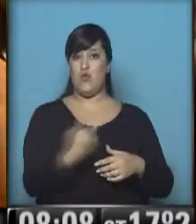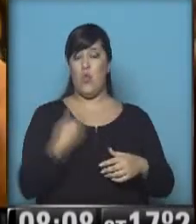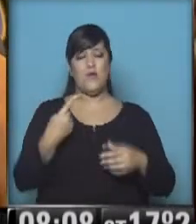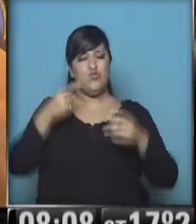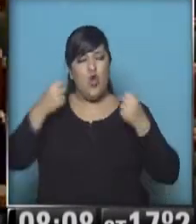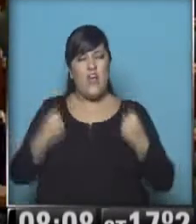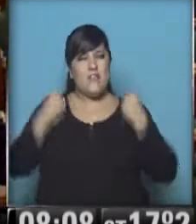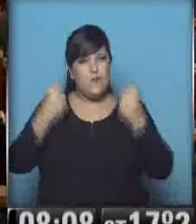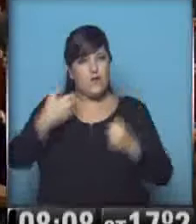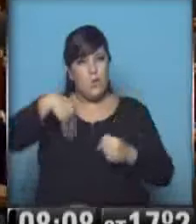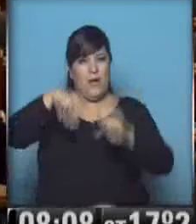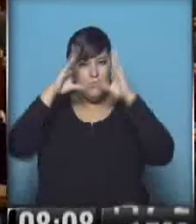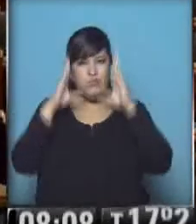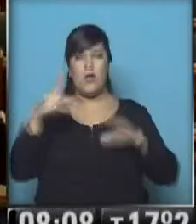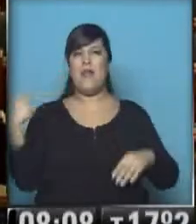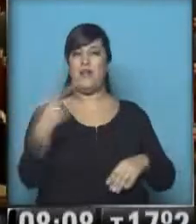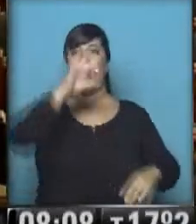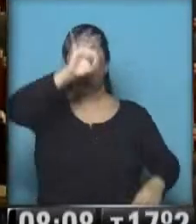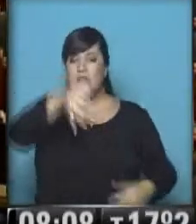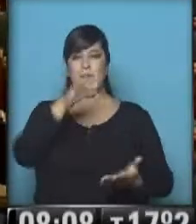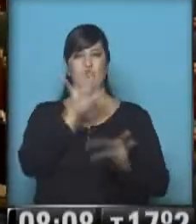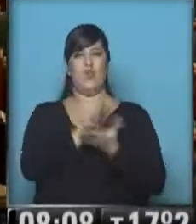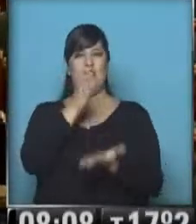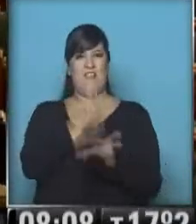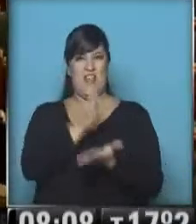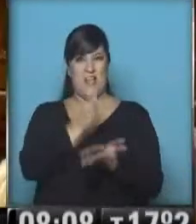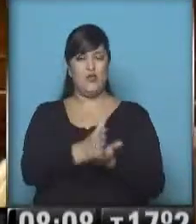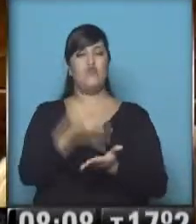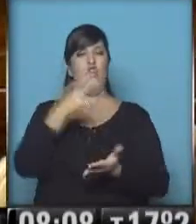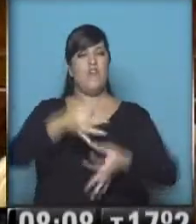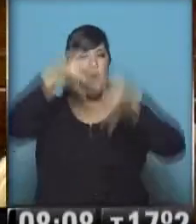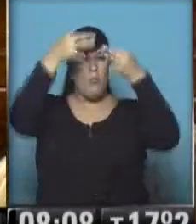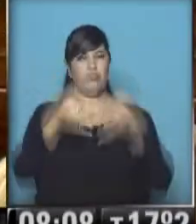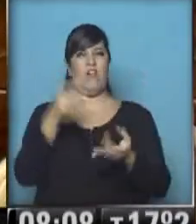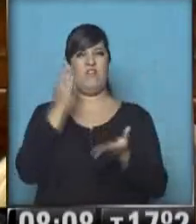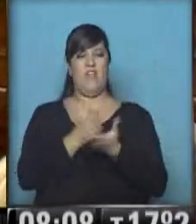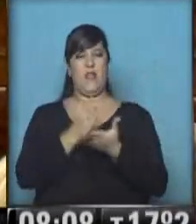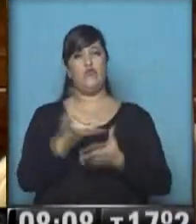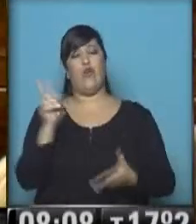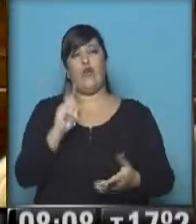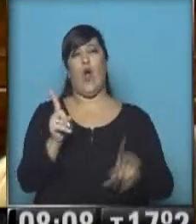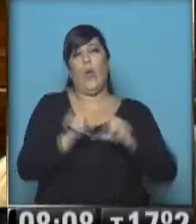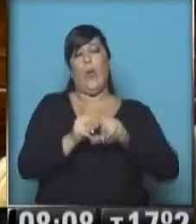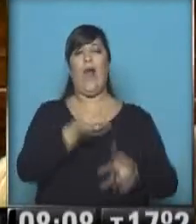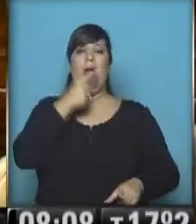ir orientado a eso el gran tema hoy es el goce efectivo de los derechos no su mera declaración